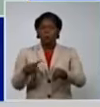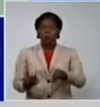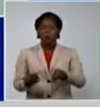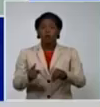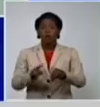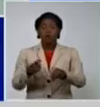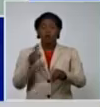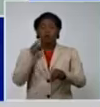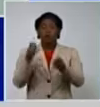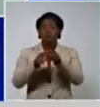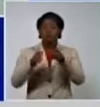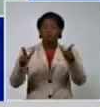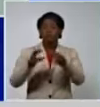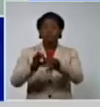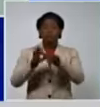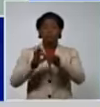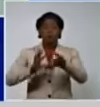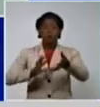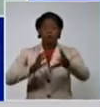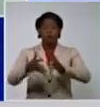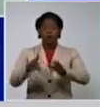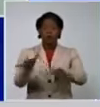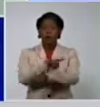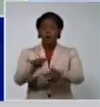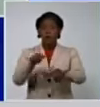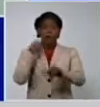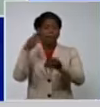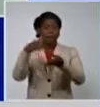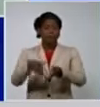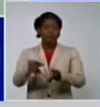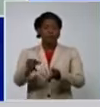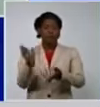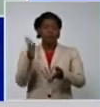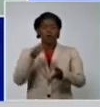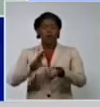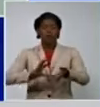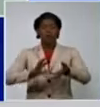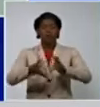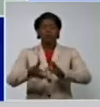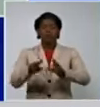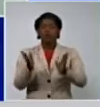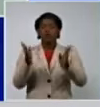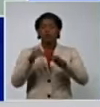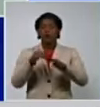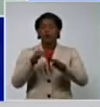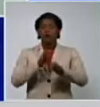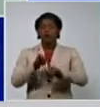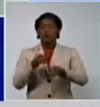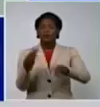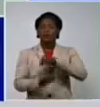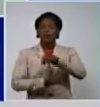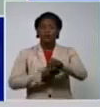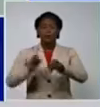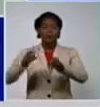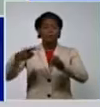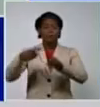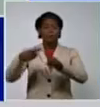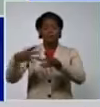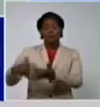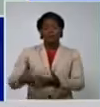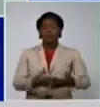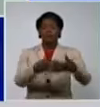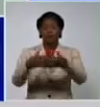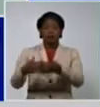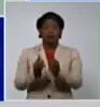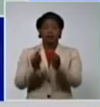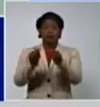el mayor número de fallecidos en número absoluto. Estados Unidos de Norteamérica, que ya va por